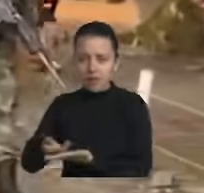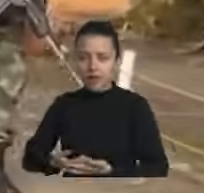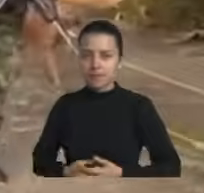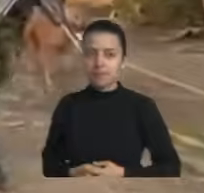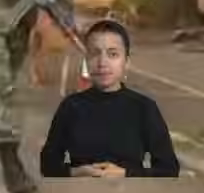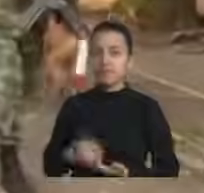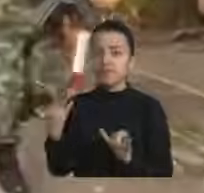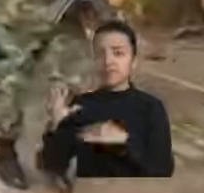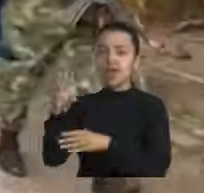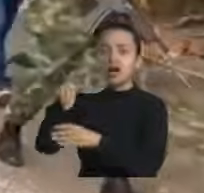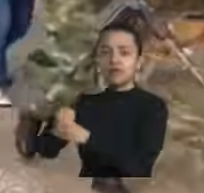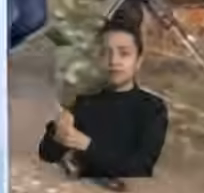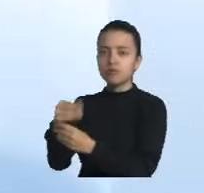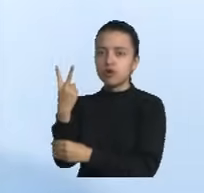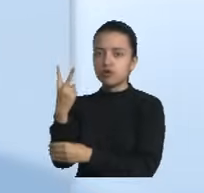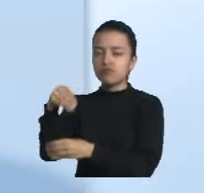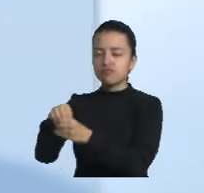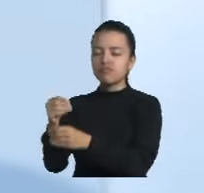orden judicial.